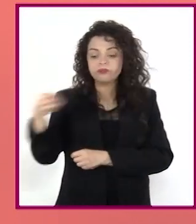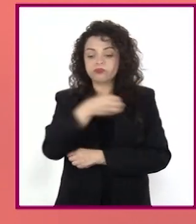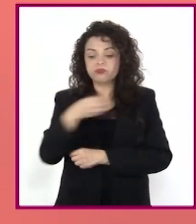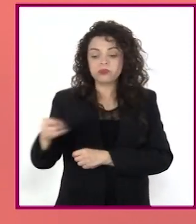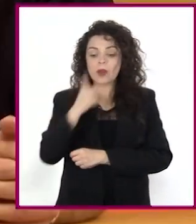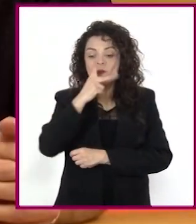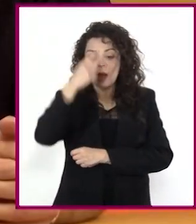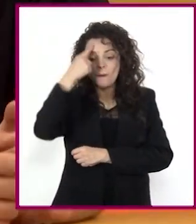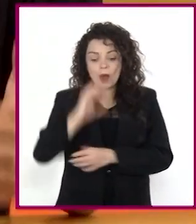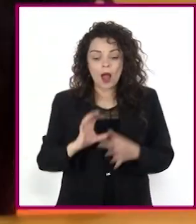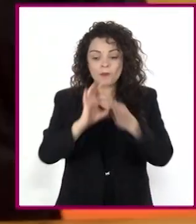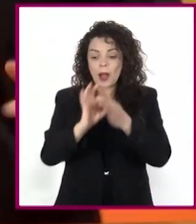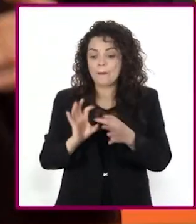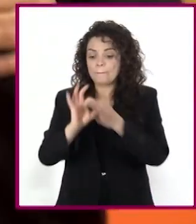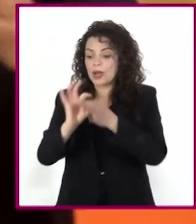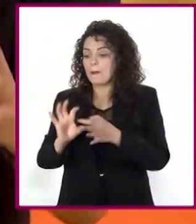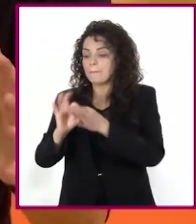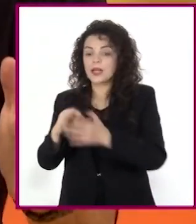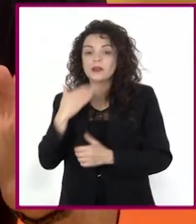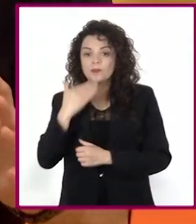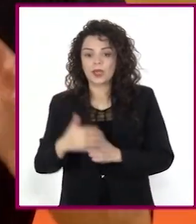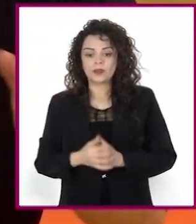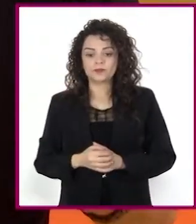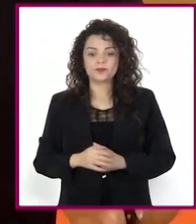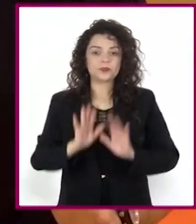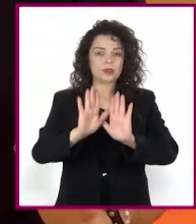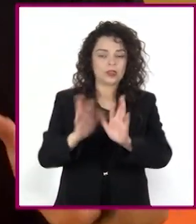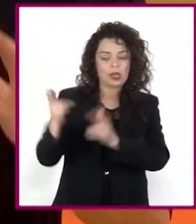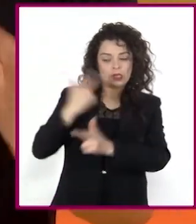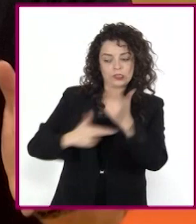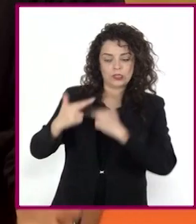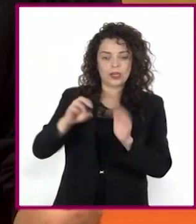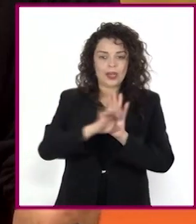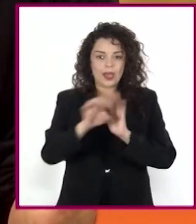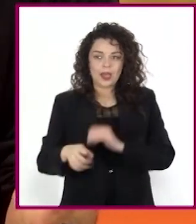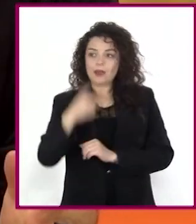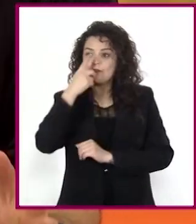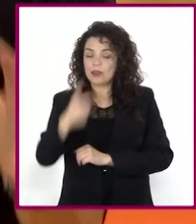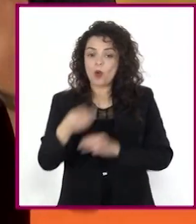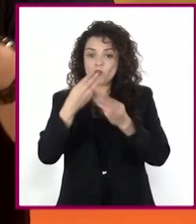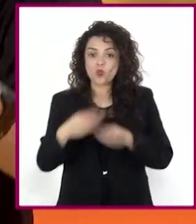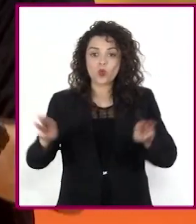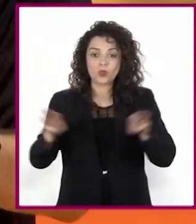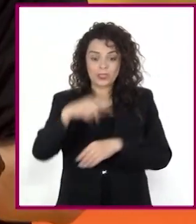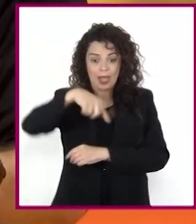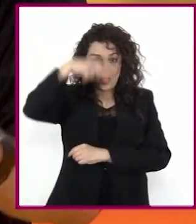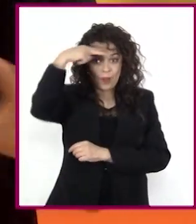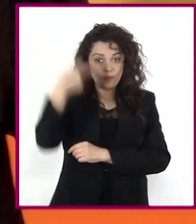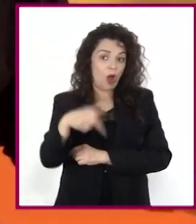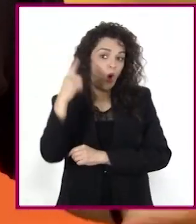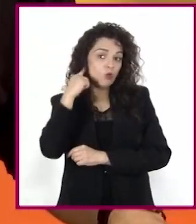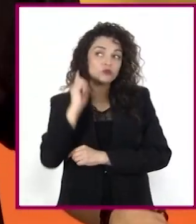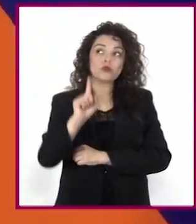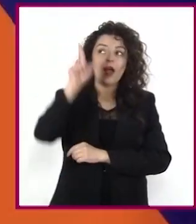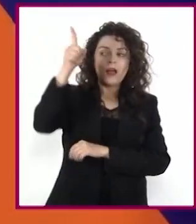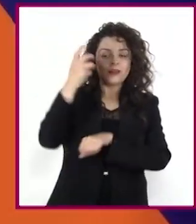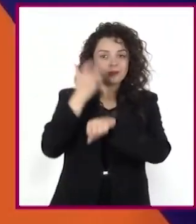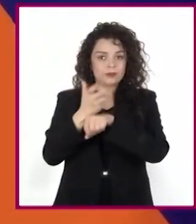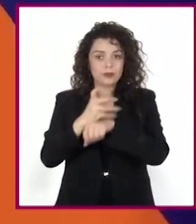sí. Bueno, volvamos al ejemplo de la música mexicana que se escucha en Estados Unidos a partir de los procesos de